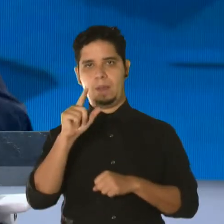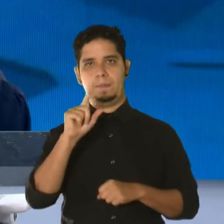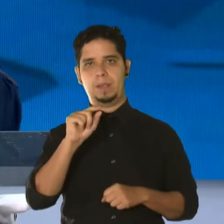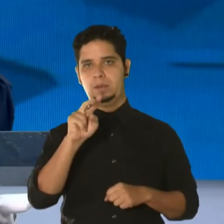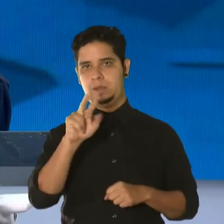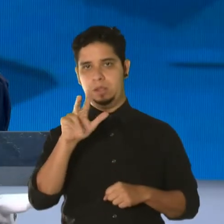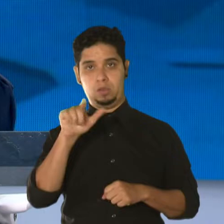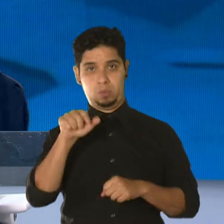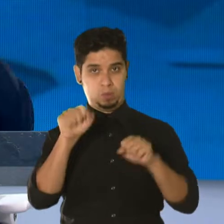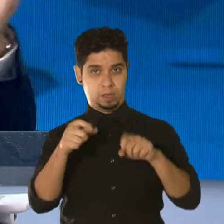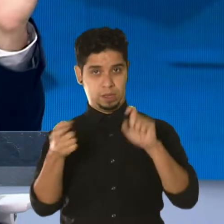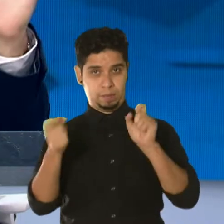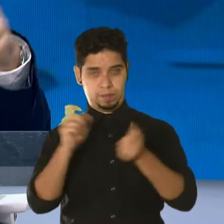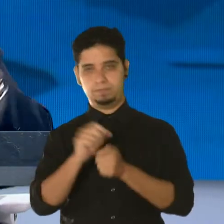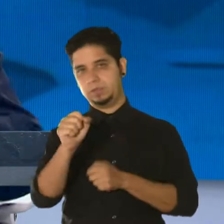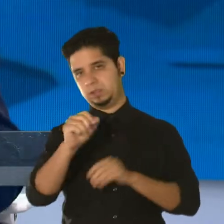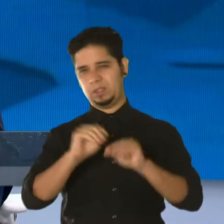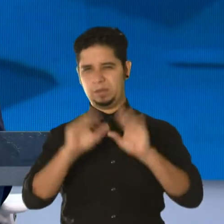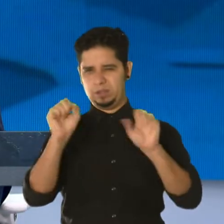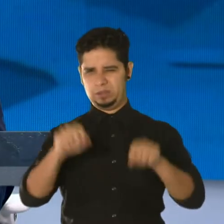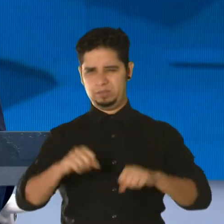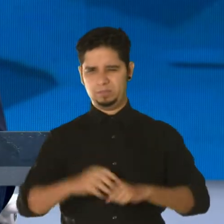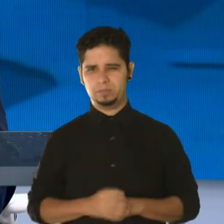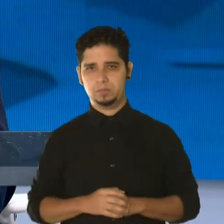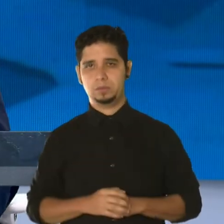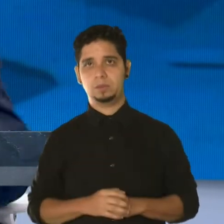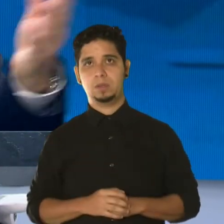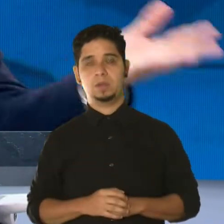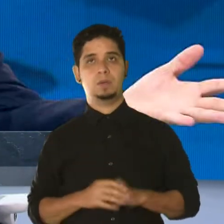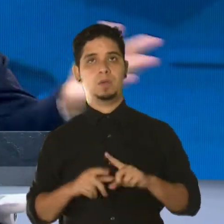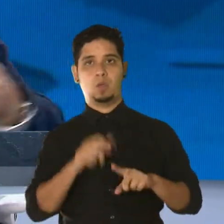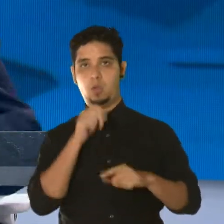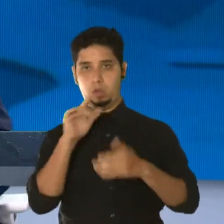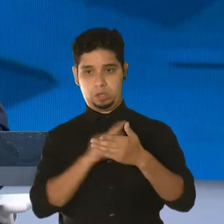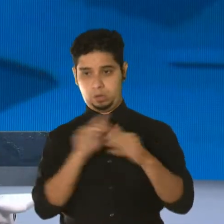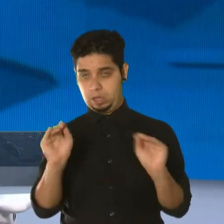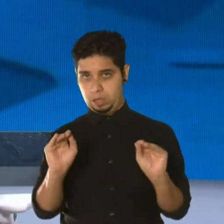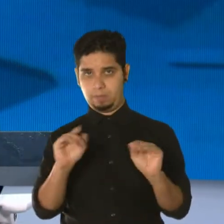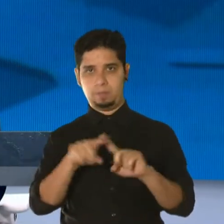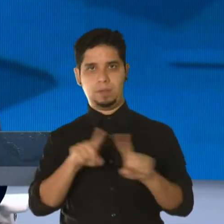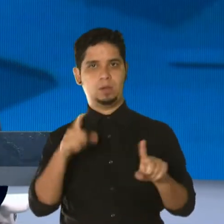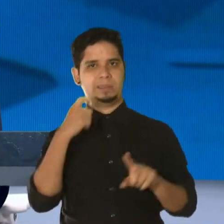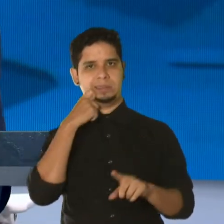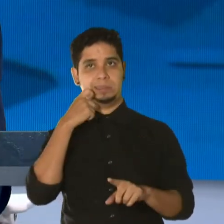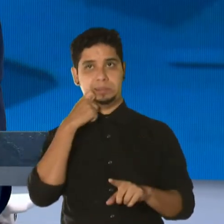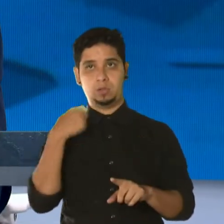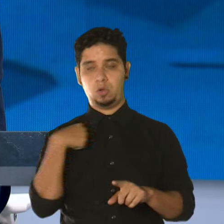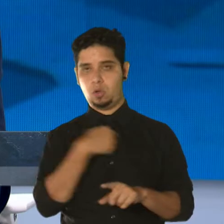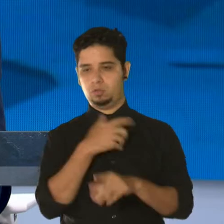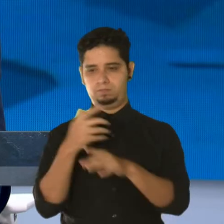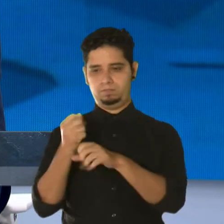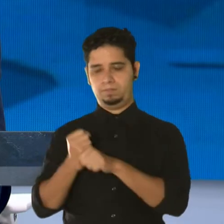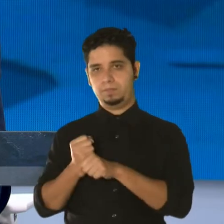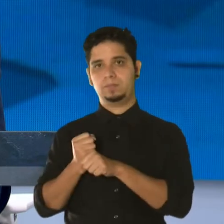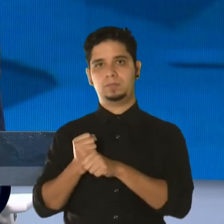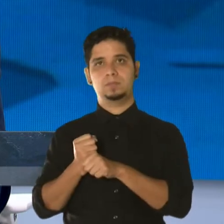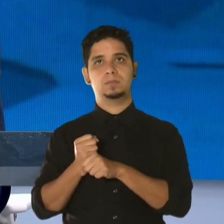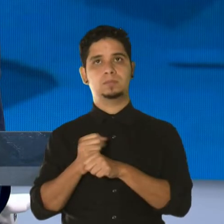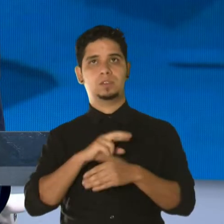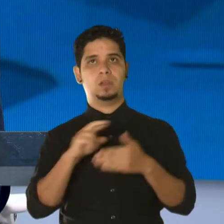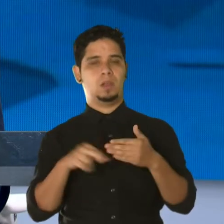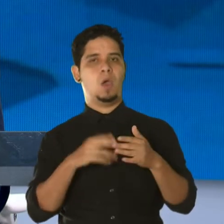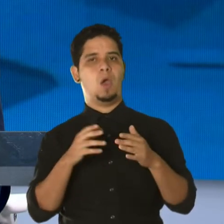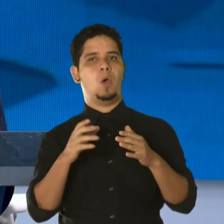entonces? Definitivamente, inclusive hablando, no criticando a nadie, pero recientemente fue que recibimos los resultados de la Junta